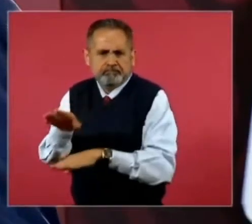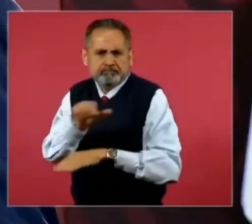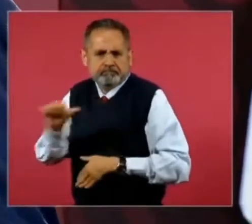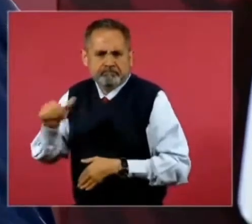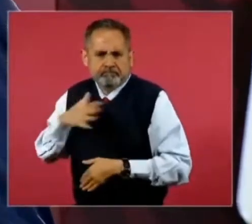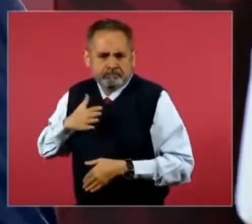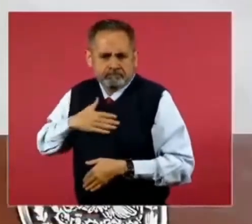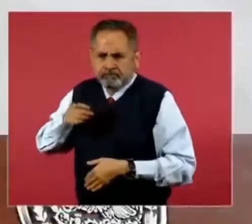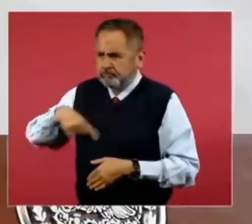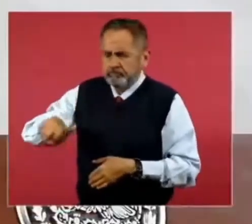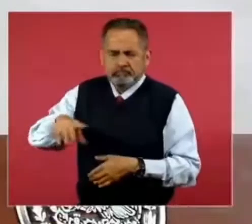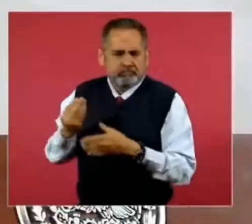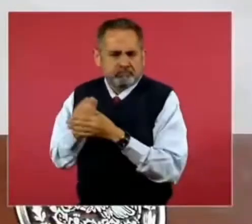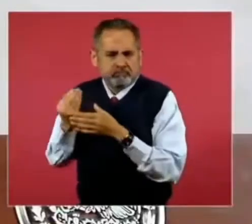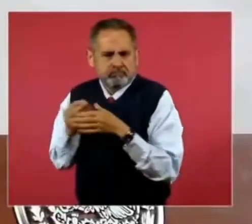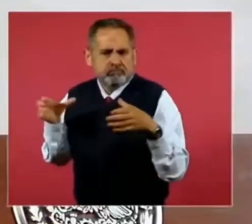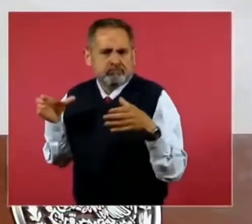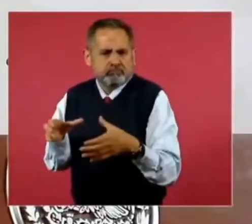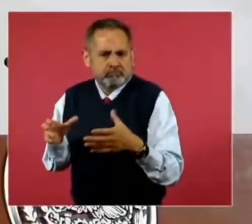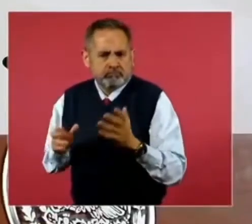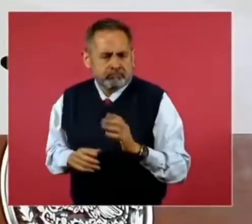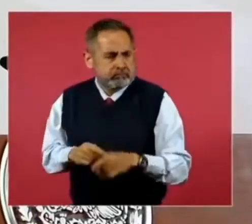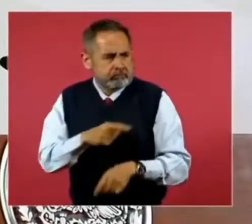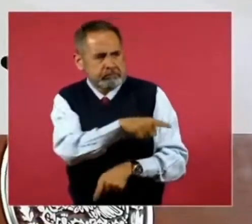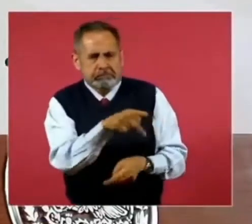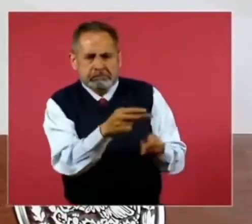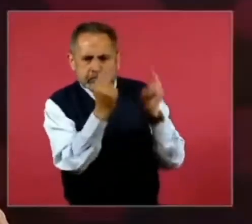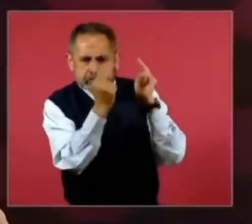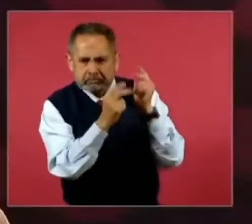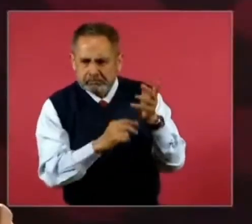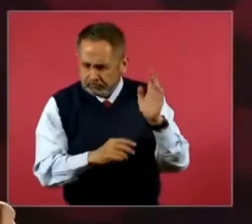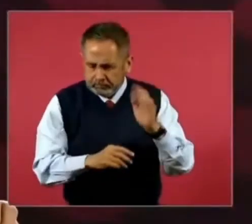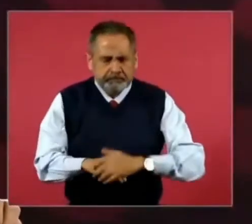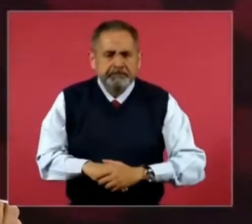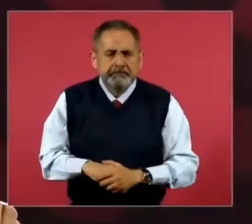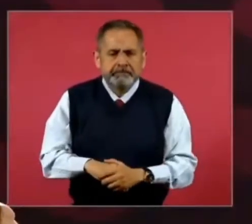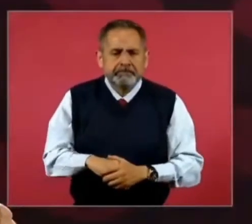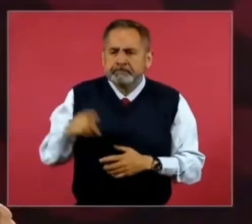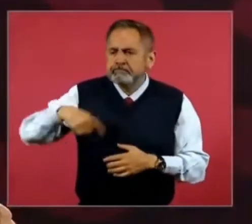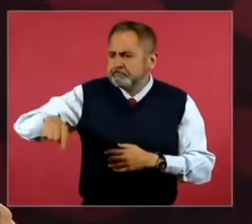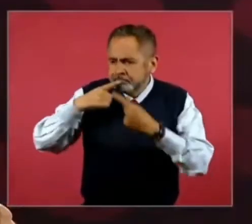Y se está resolviendo